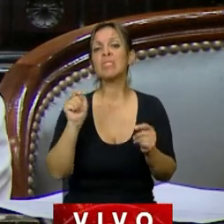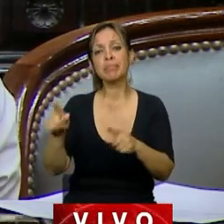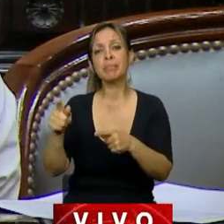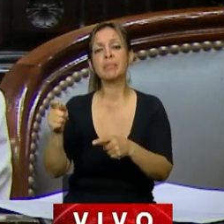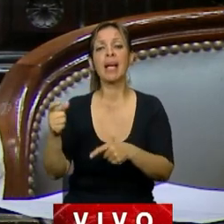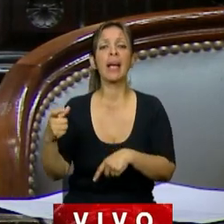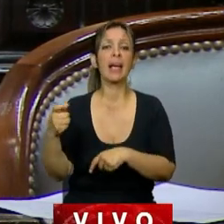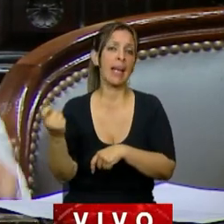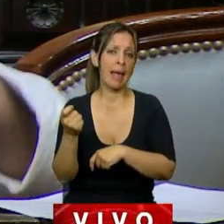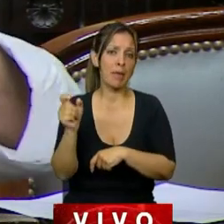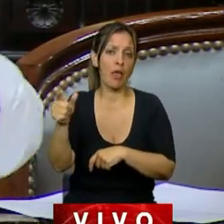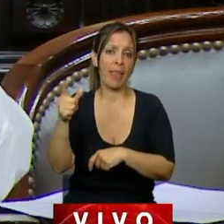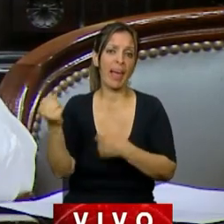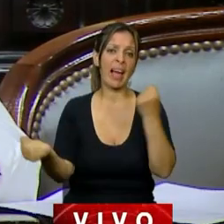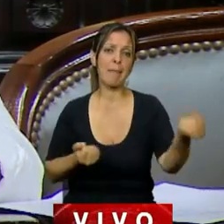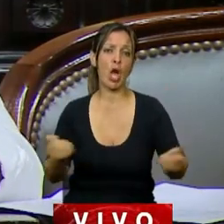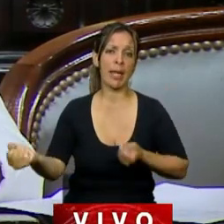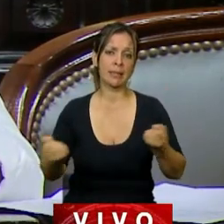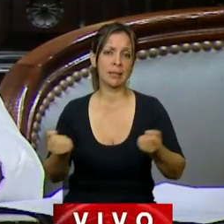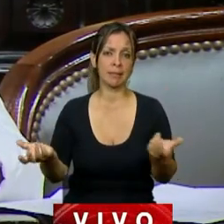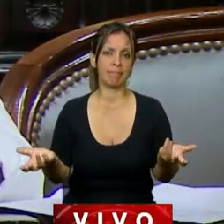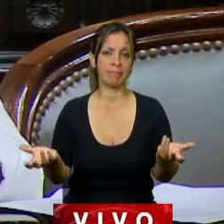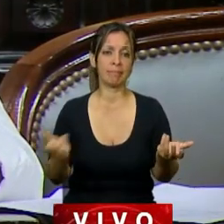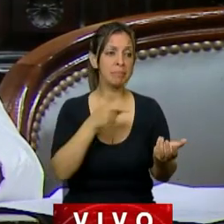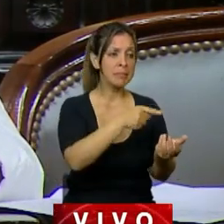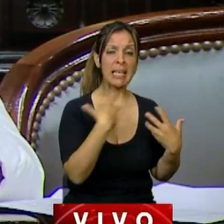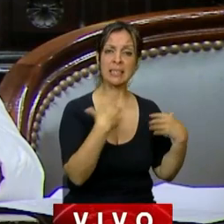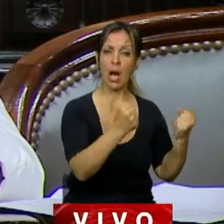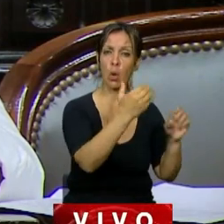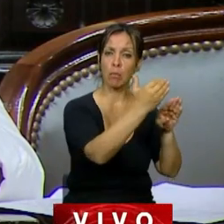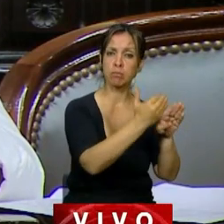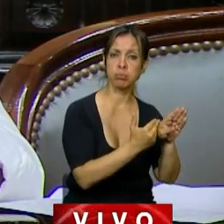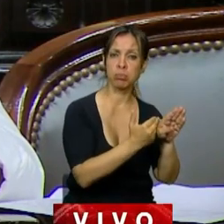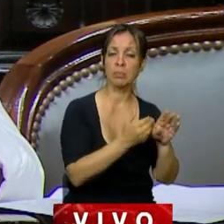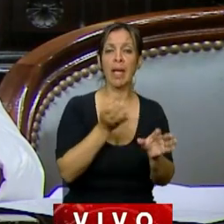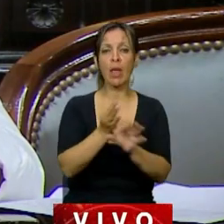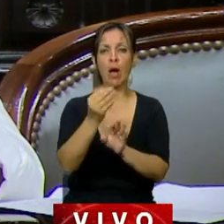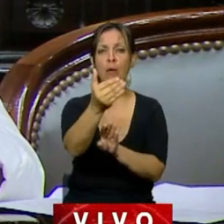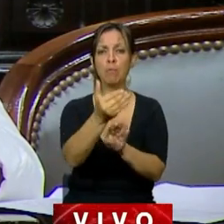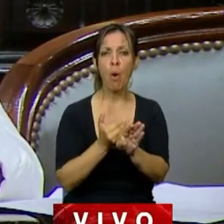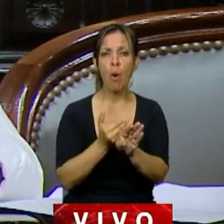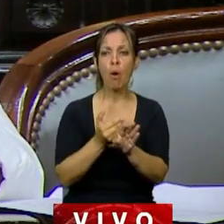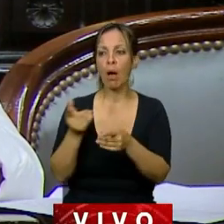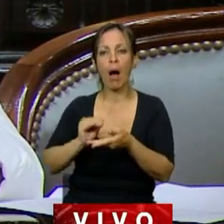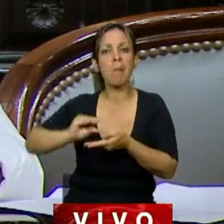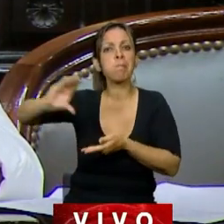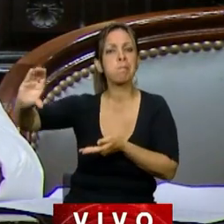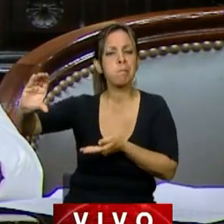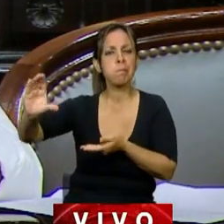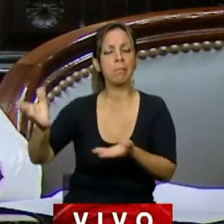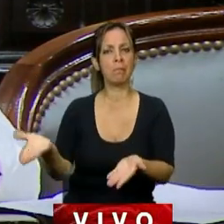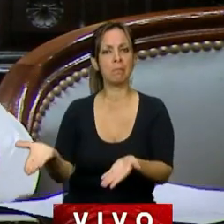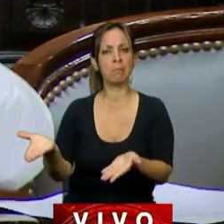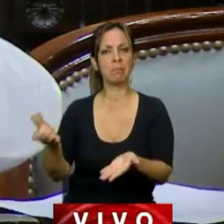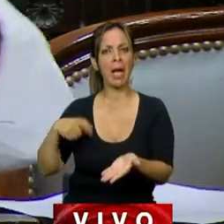de camioneros. Mientras se recorta en salud, mientras se recorta en educación, el gremio